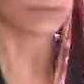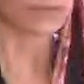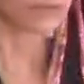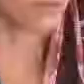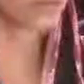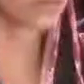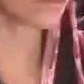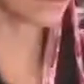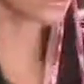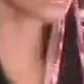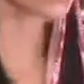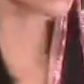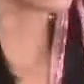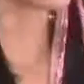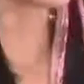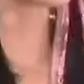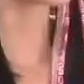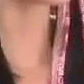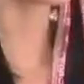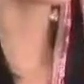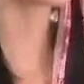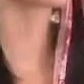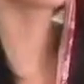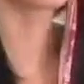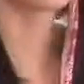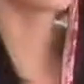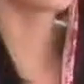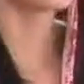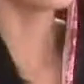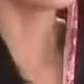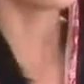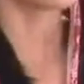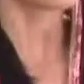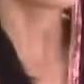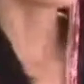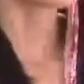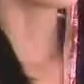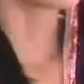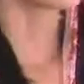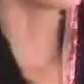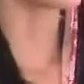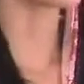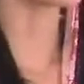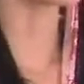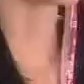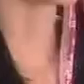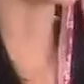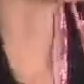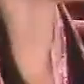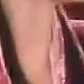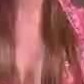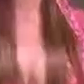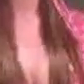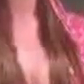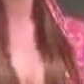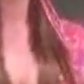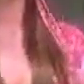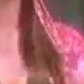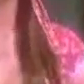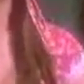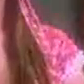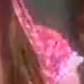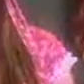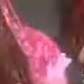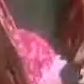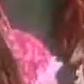¿Y tú qué crees que diría Juan Pablo cuando se entere que su protegida, la salvajita, trabaja como mesera en un bar de borracho?